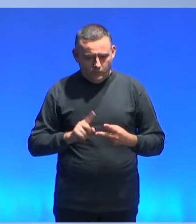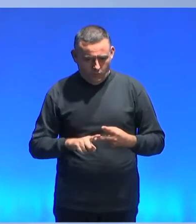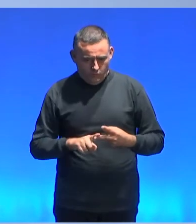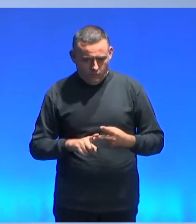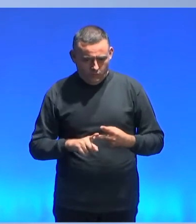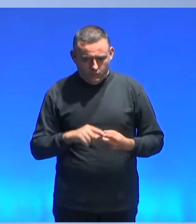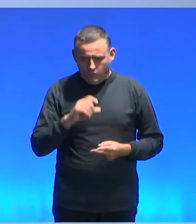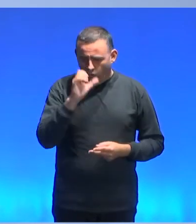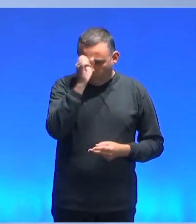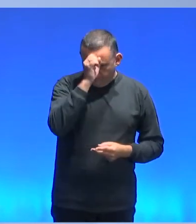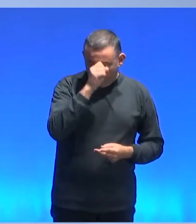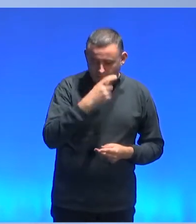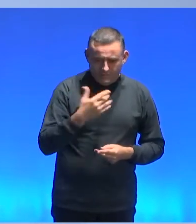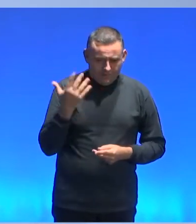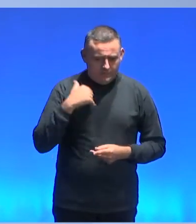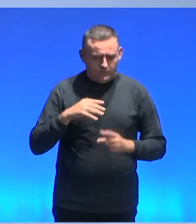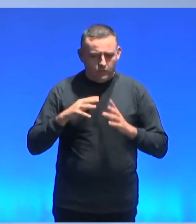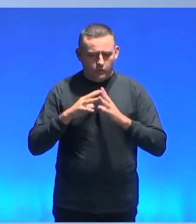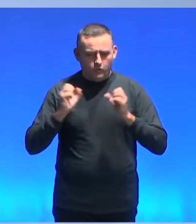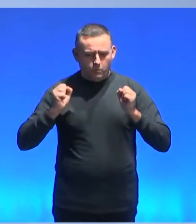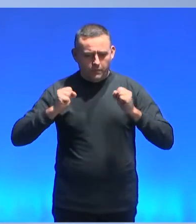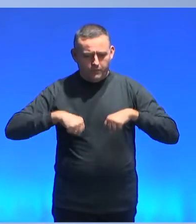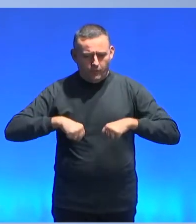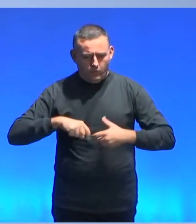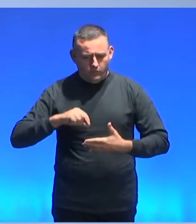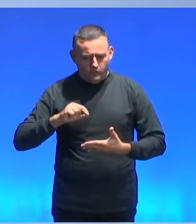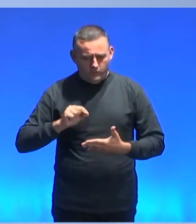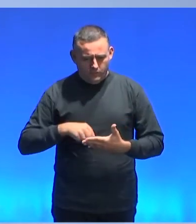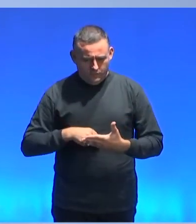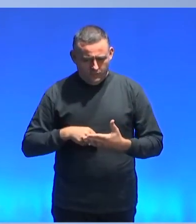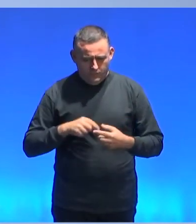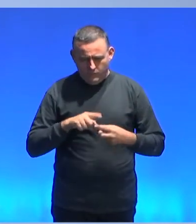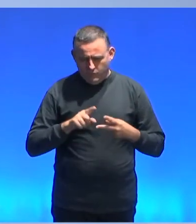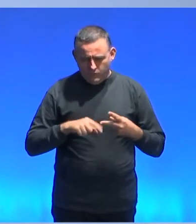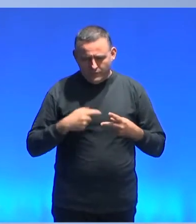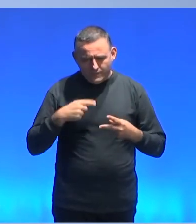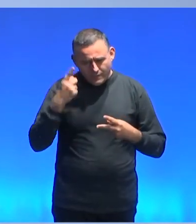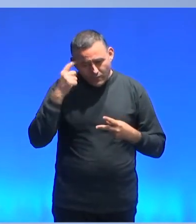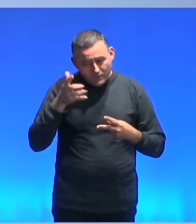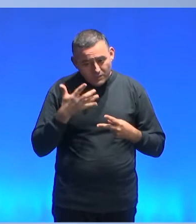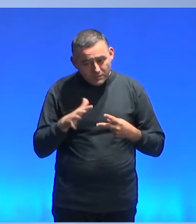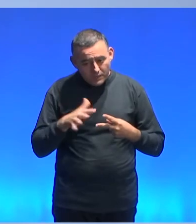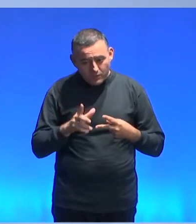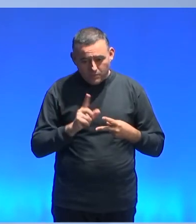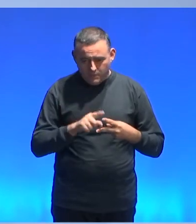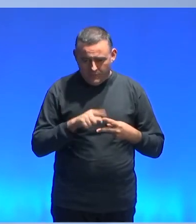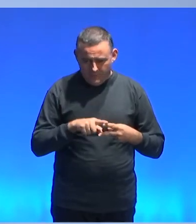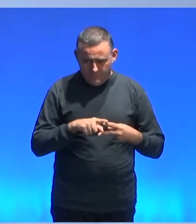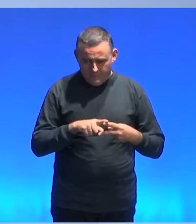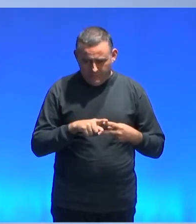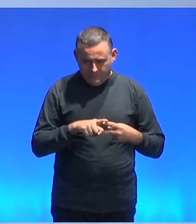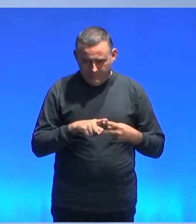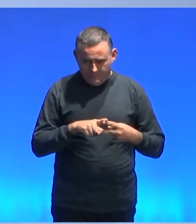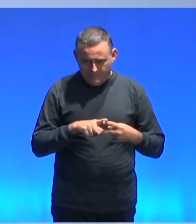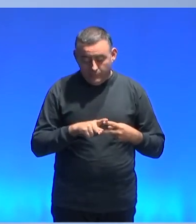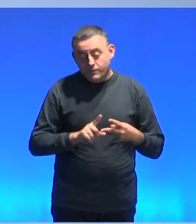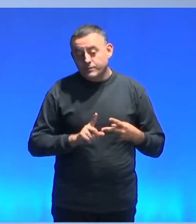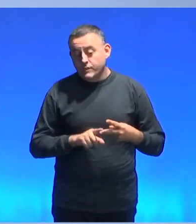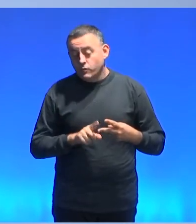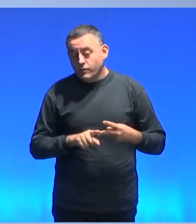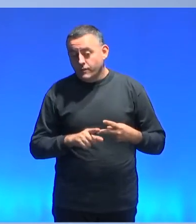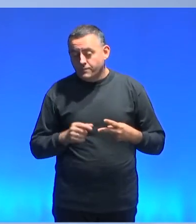miradas de la convención. Creo que hablé solo de la primera, porque hablando, bueno, la